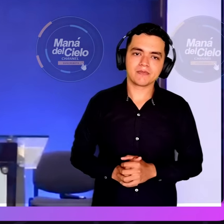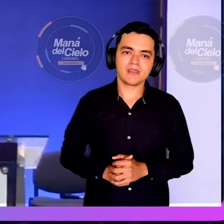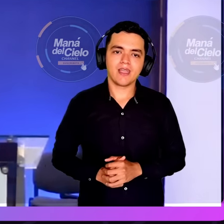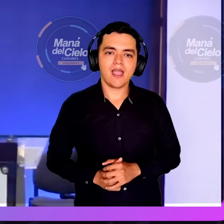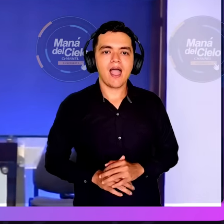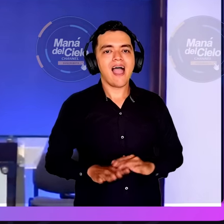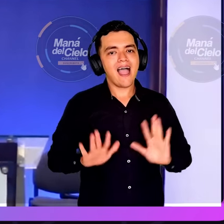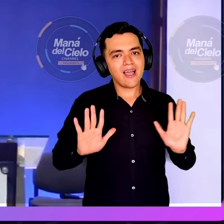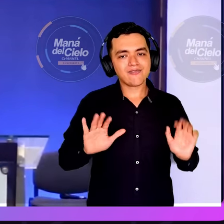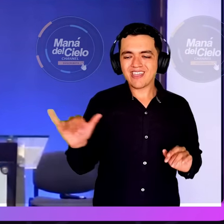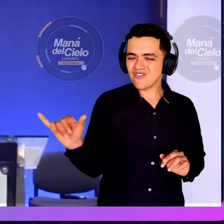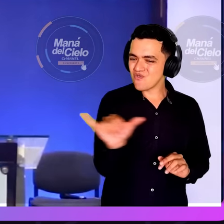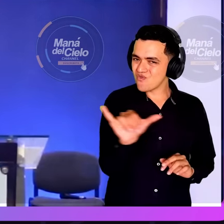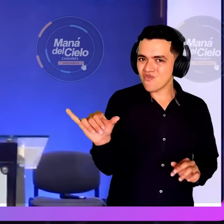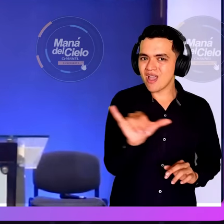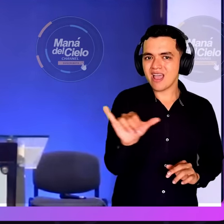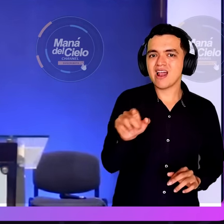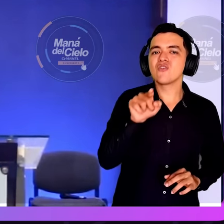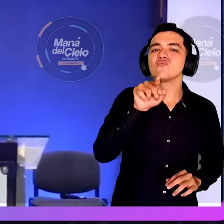ceder.